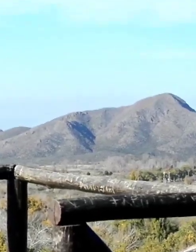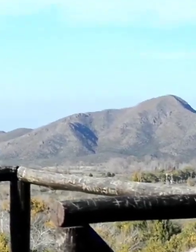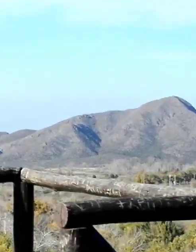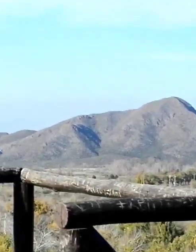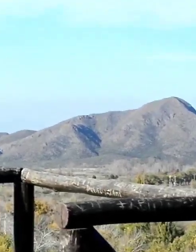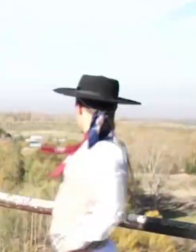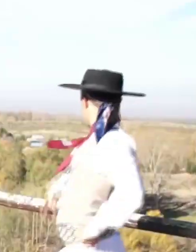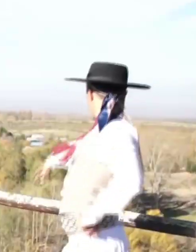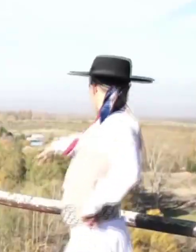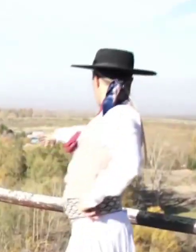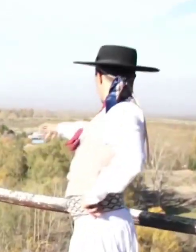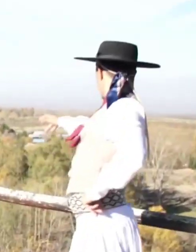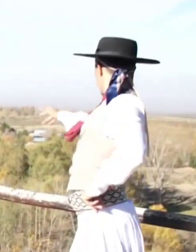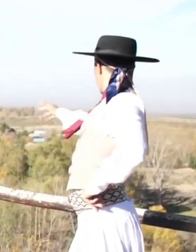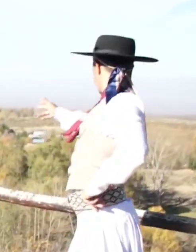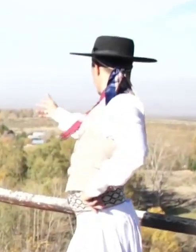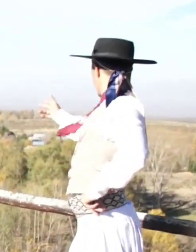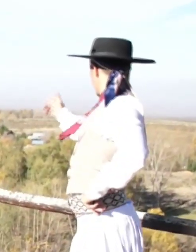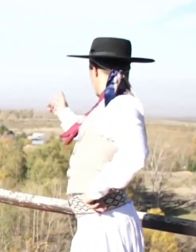cierto hormigueo.